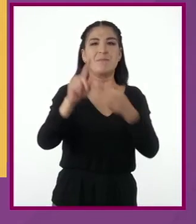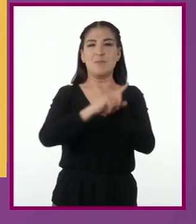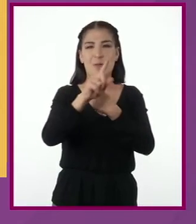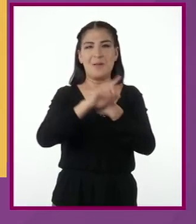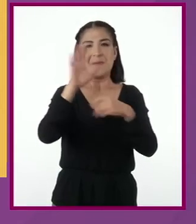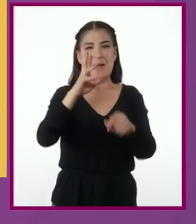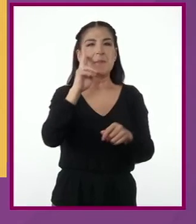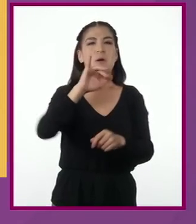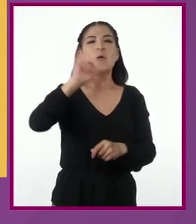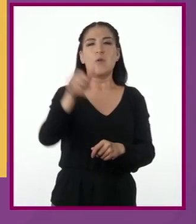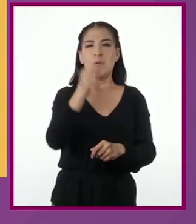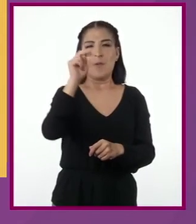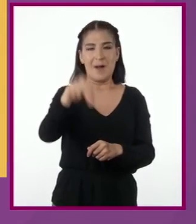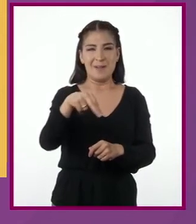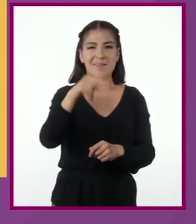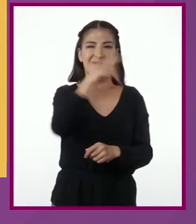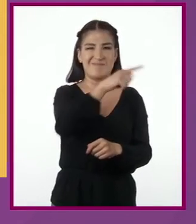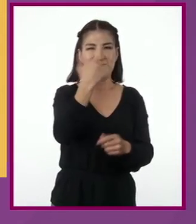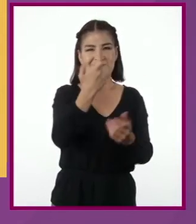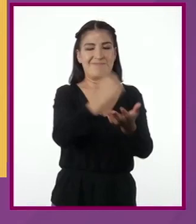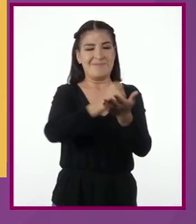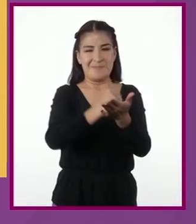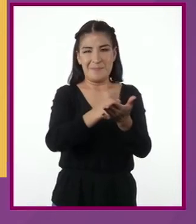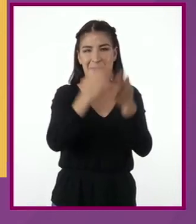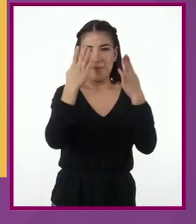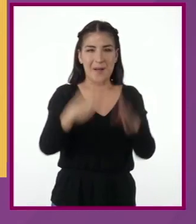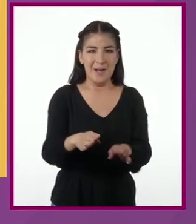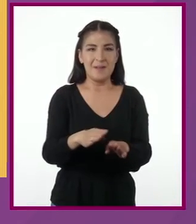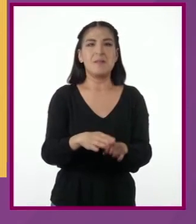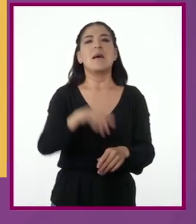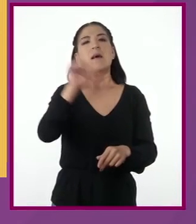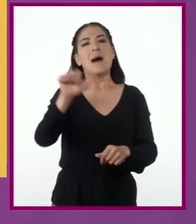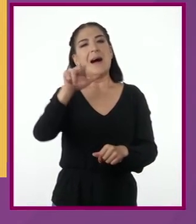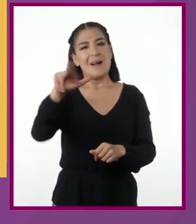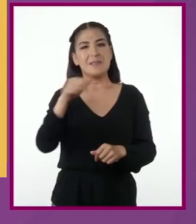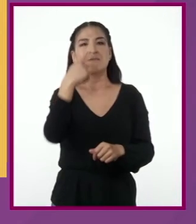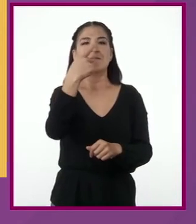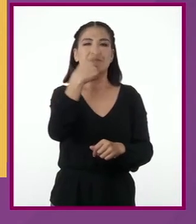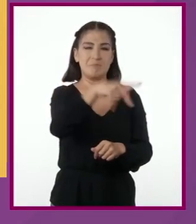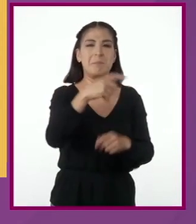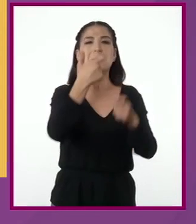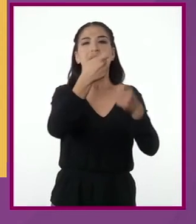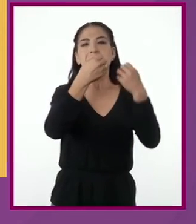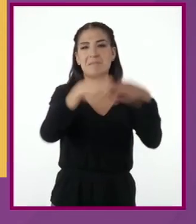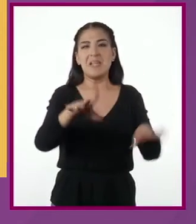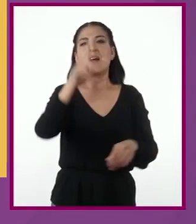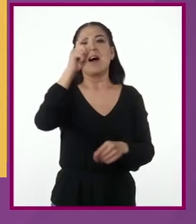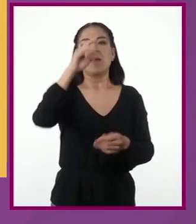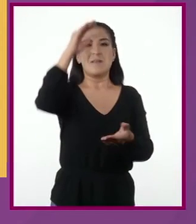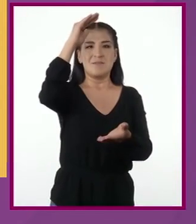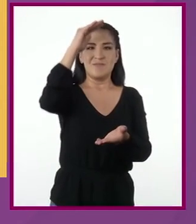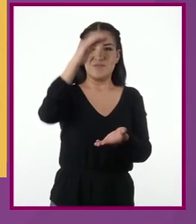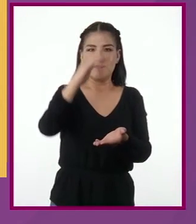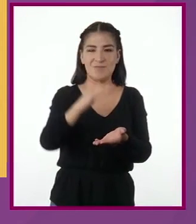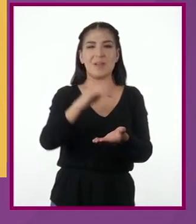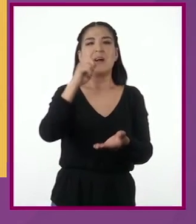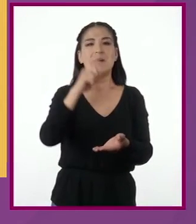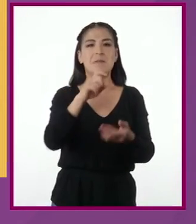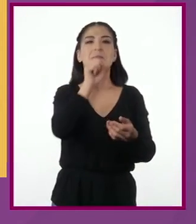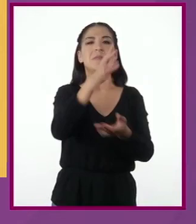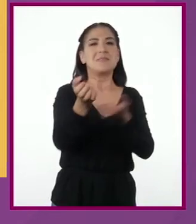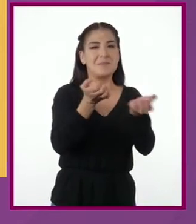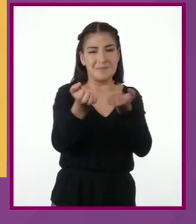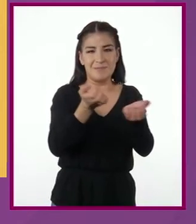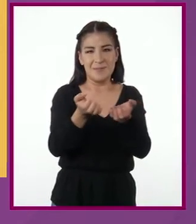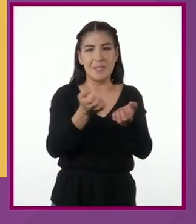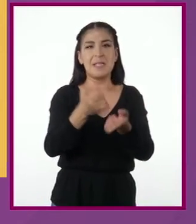Juan, la deuda adquirida en su cuenta bancaria. En el caso de Ana, la pérdida de agua en la cisterna. Y los